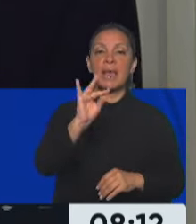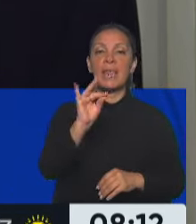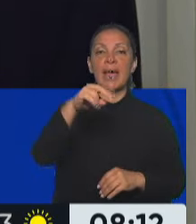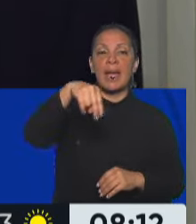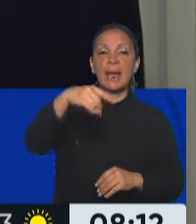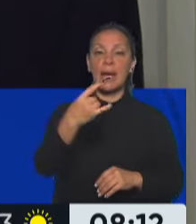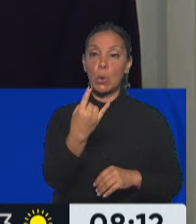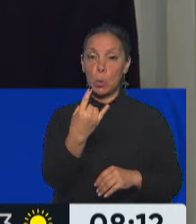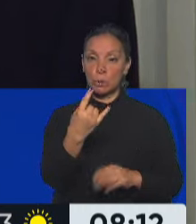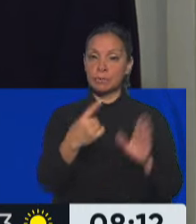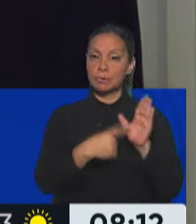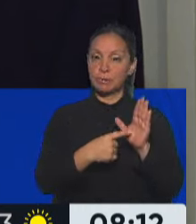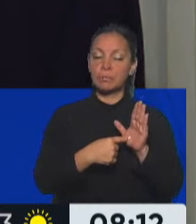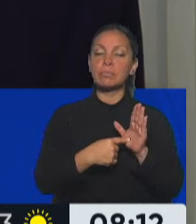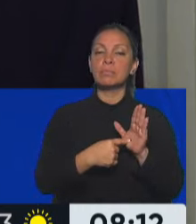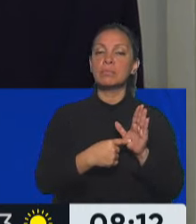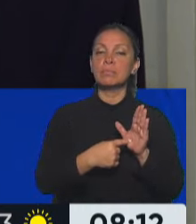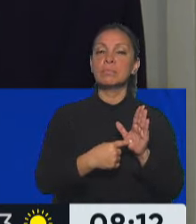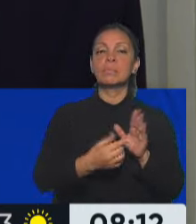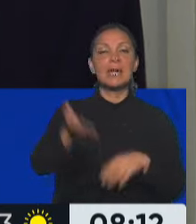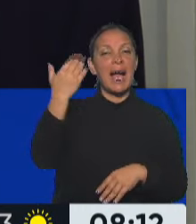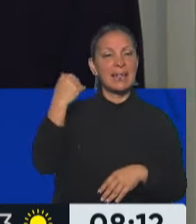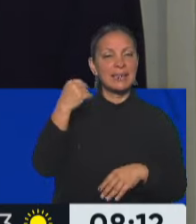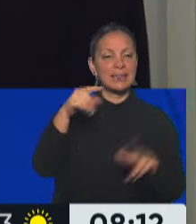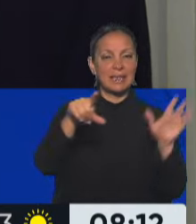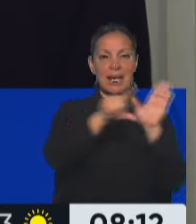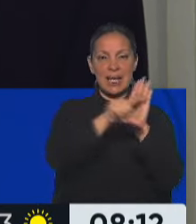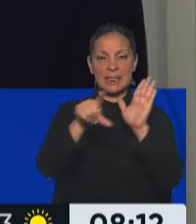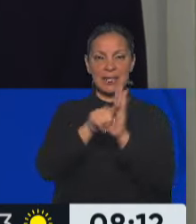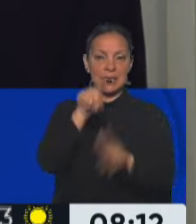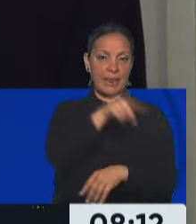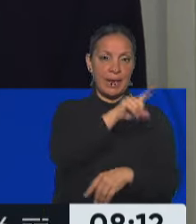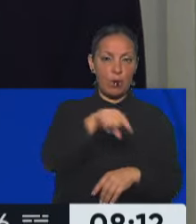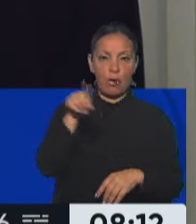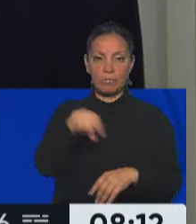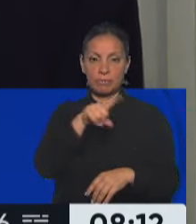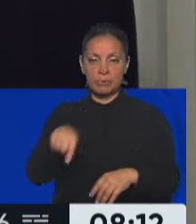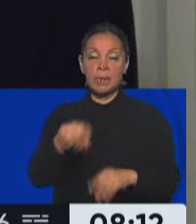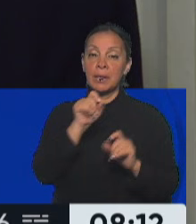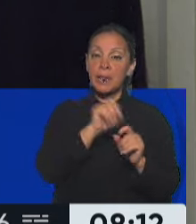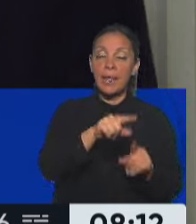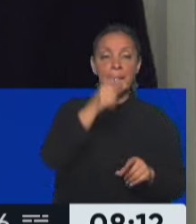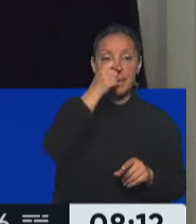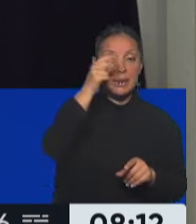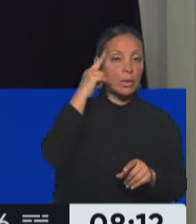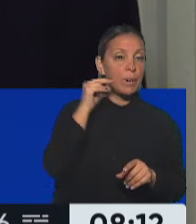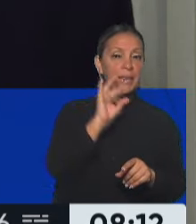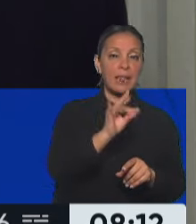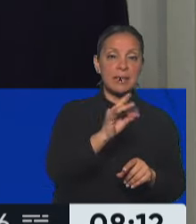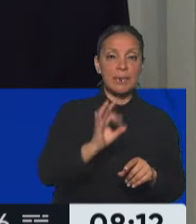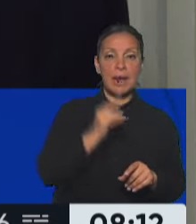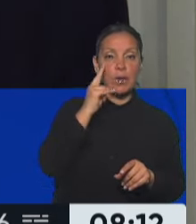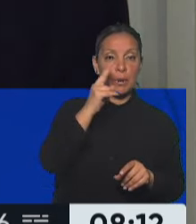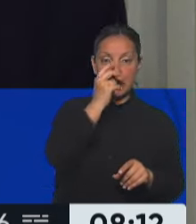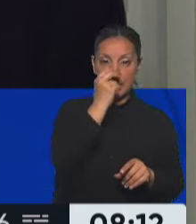todo es una norma obligatoria que derogó a las dos leyes anteriores desde el 29 de diciembre del 2023 ya no